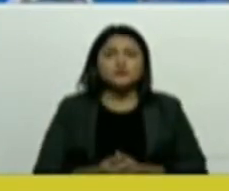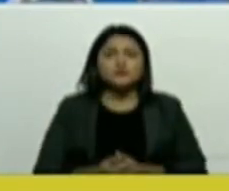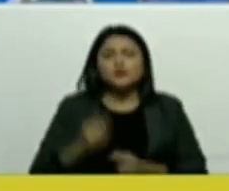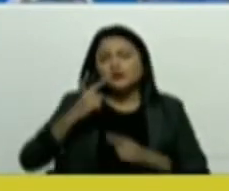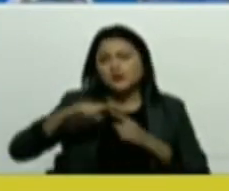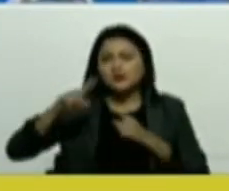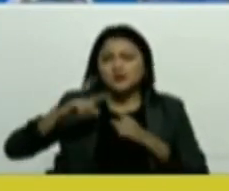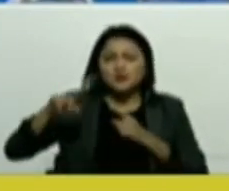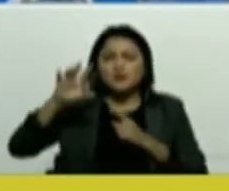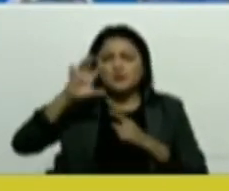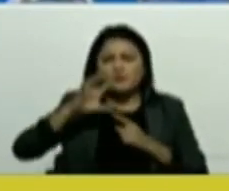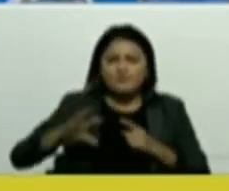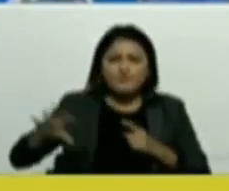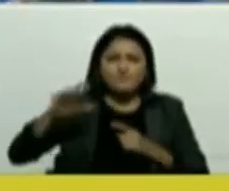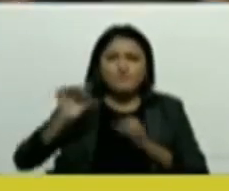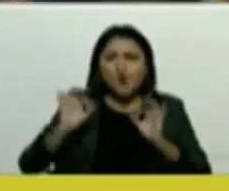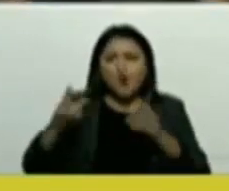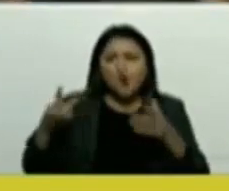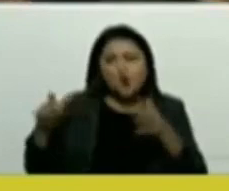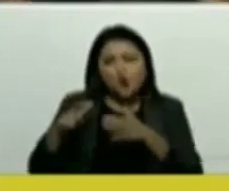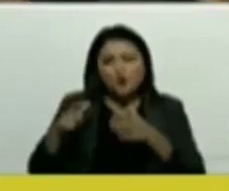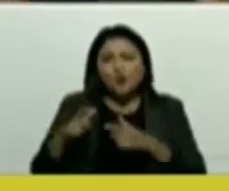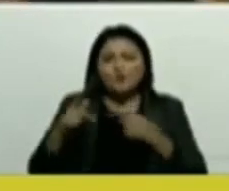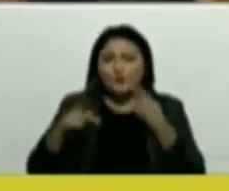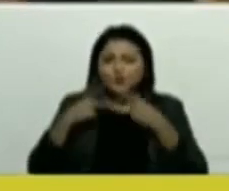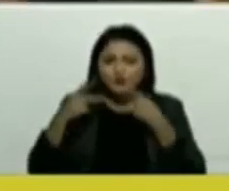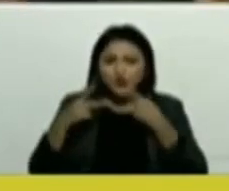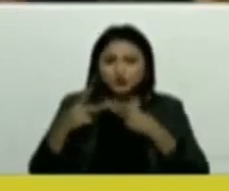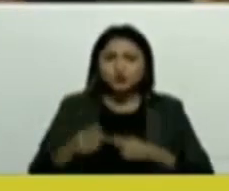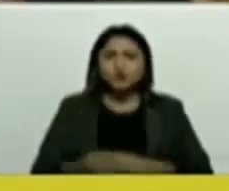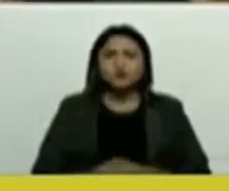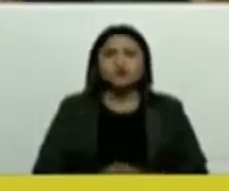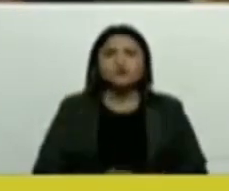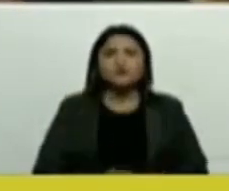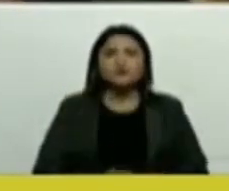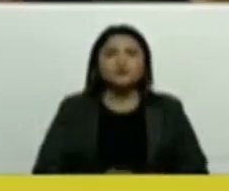y distintos pueblos, partidos y grupos.